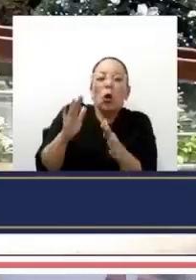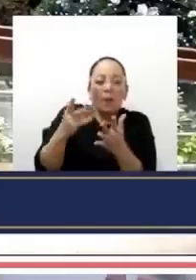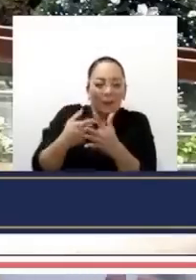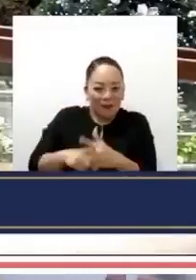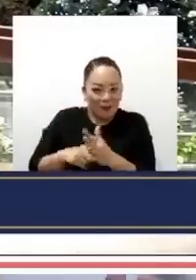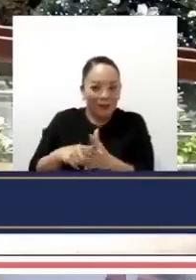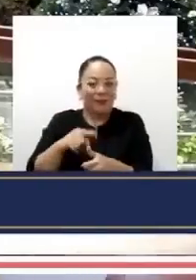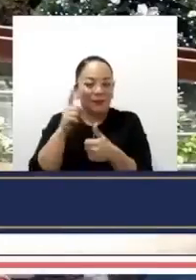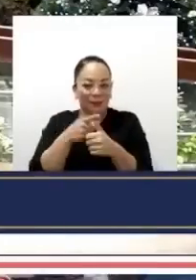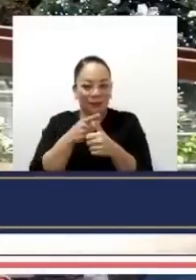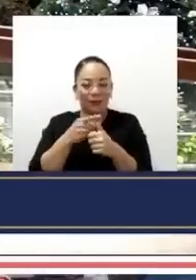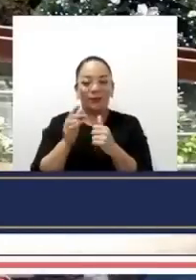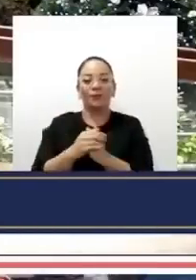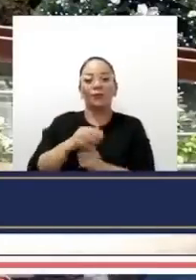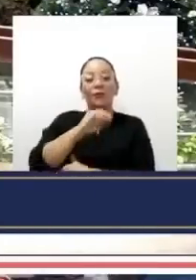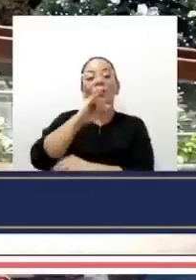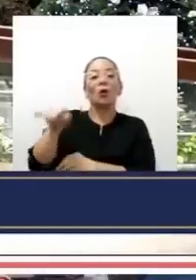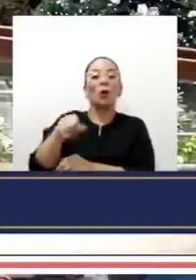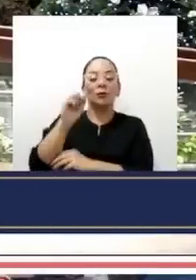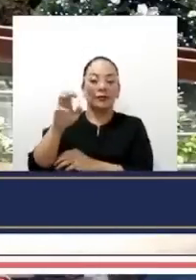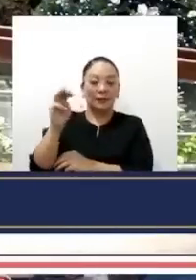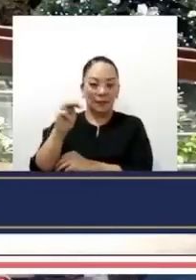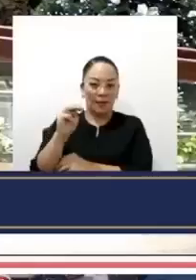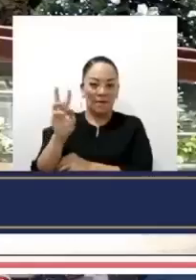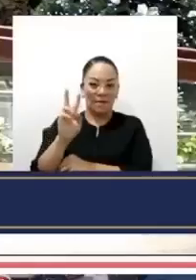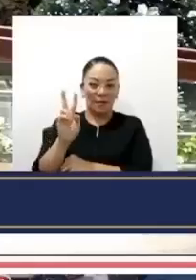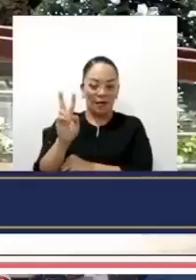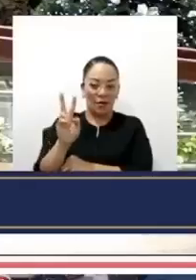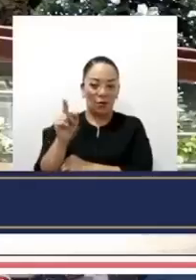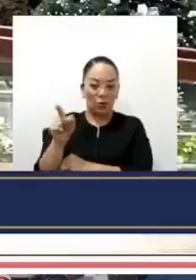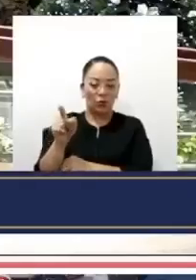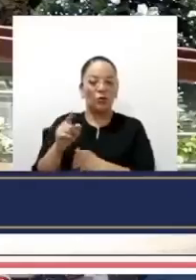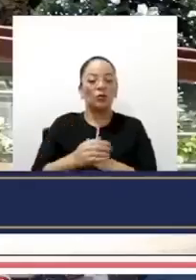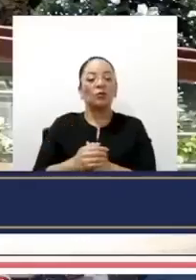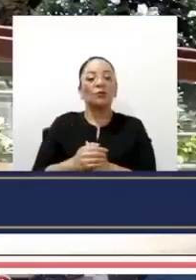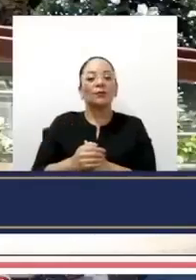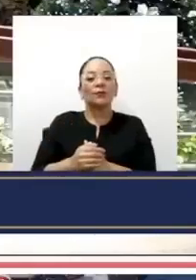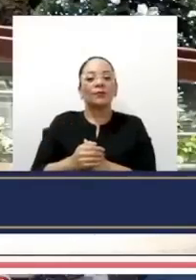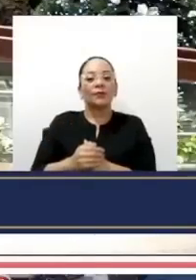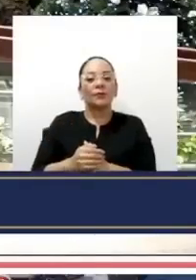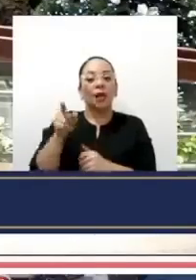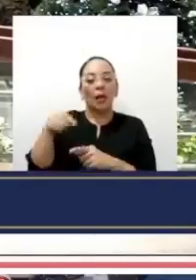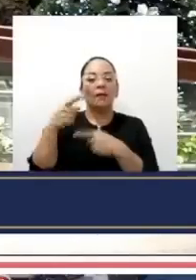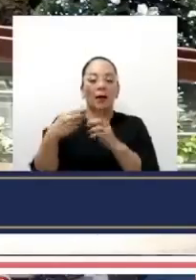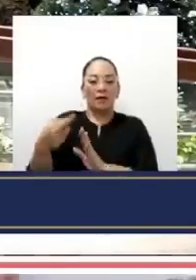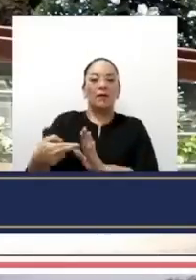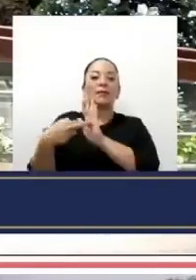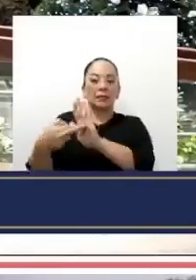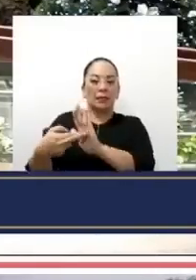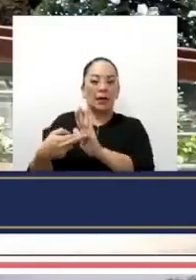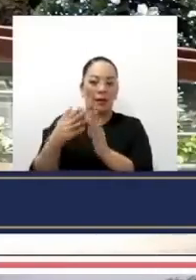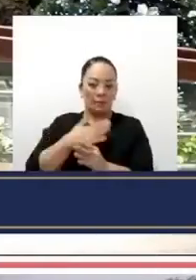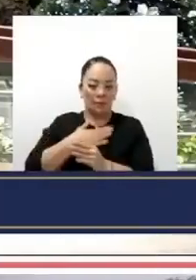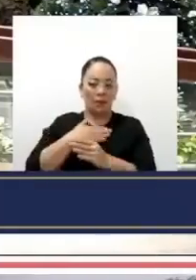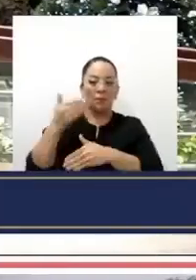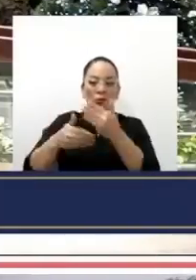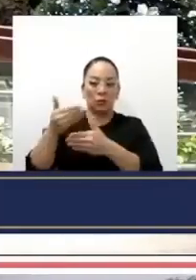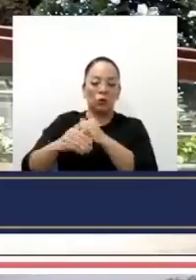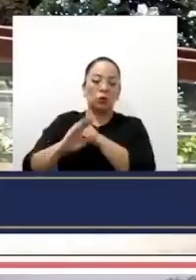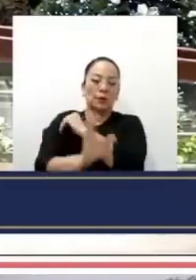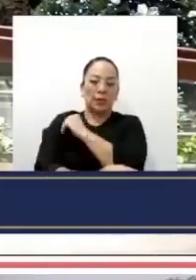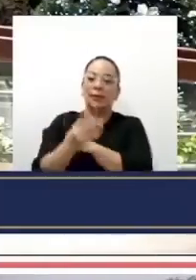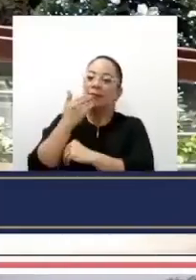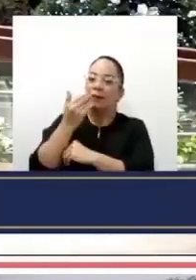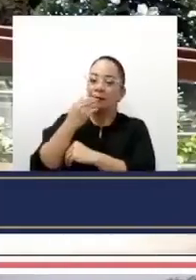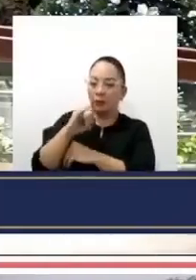Primero que todo, don José Miguel Villalobos me va a representar en los procesos penales. Muchísimas gracias,